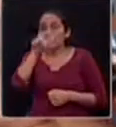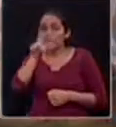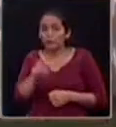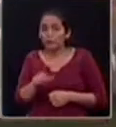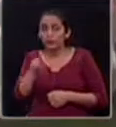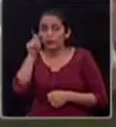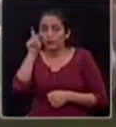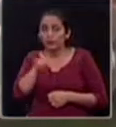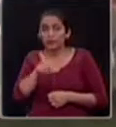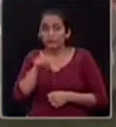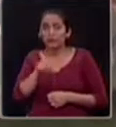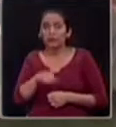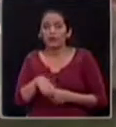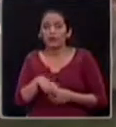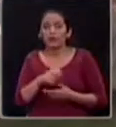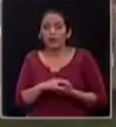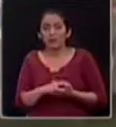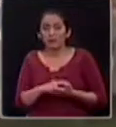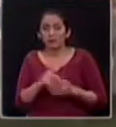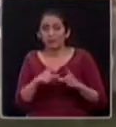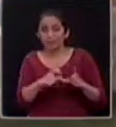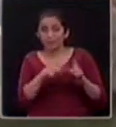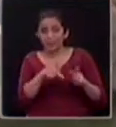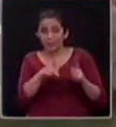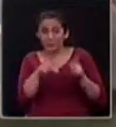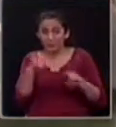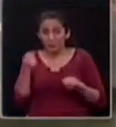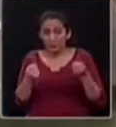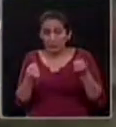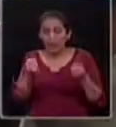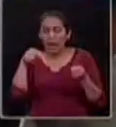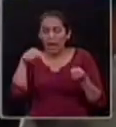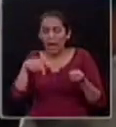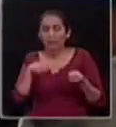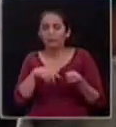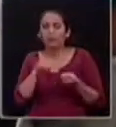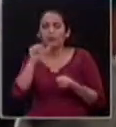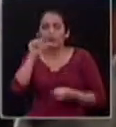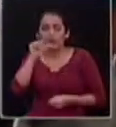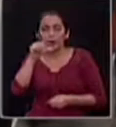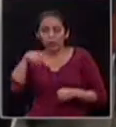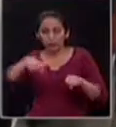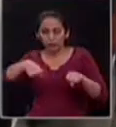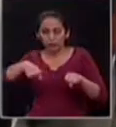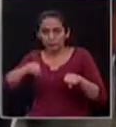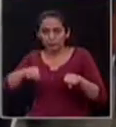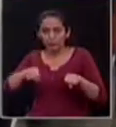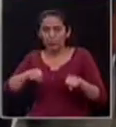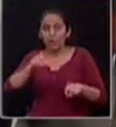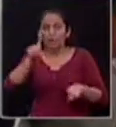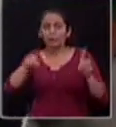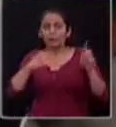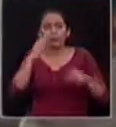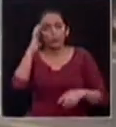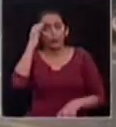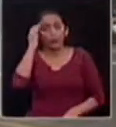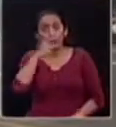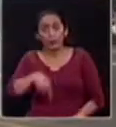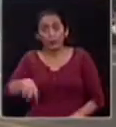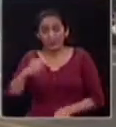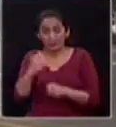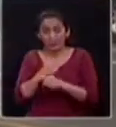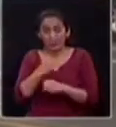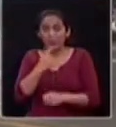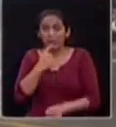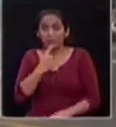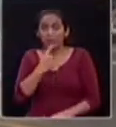A. Aunque algunos conductores están de acuerdo con los cambios, temen no poder cumplirlos todos. Uno de ellos se trata de la